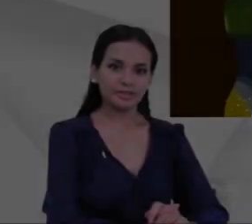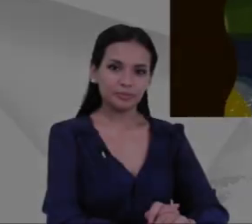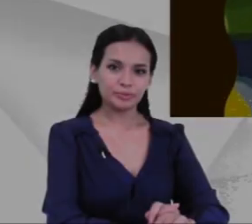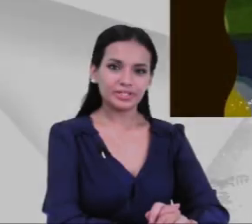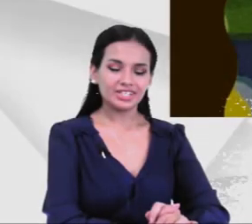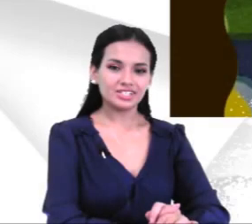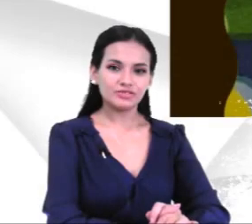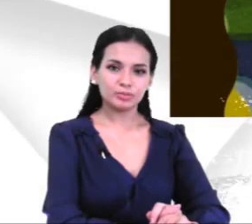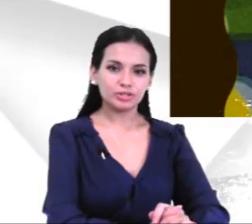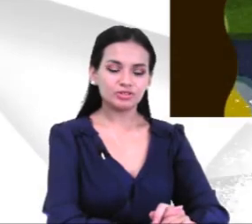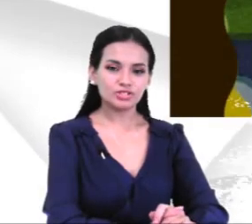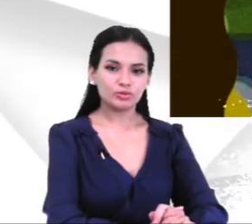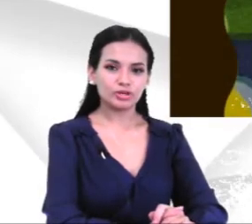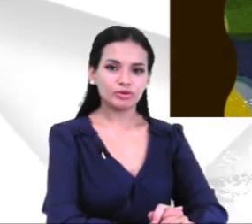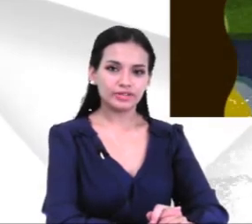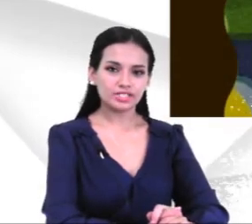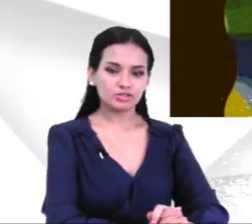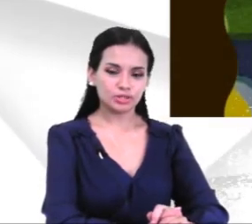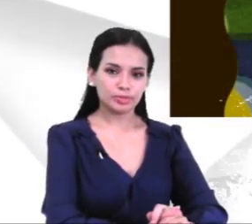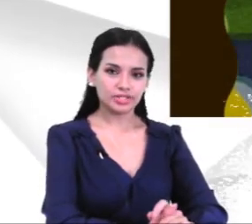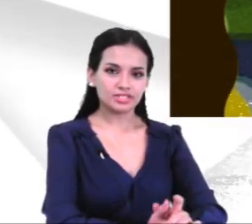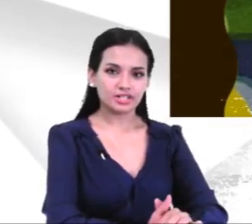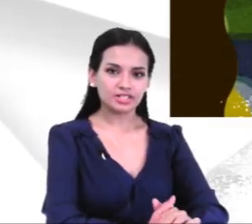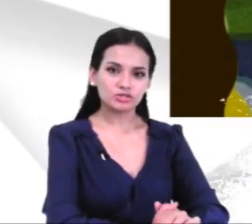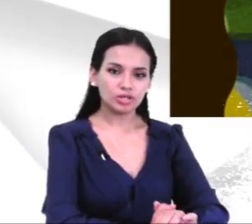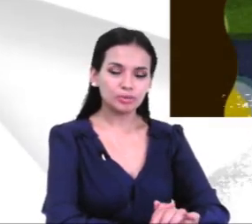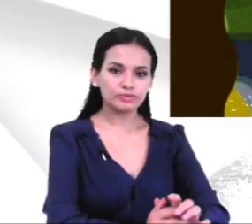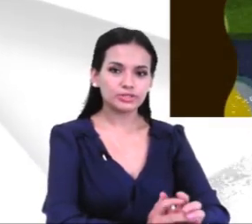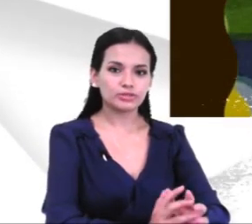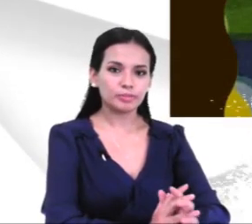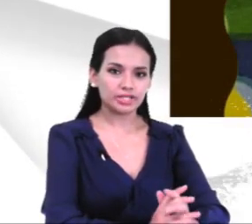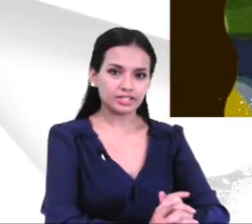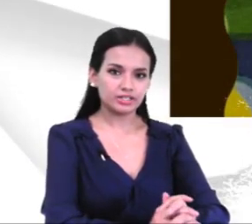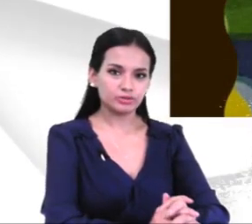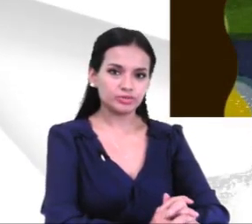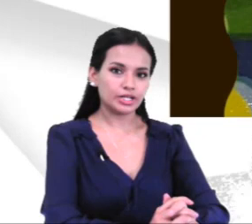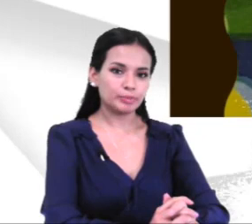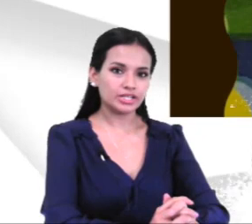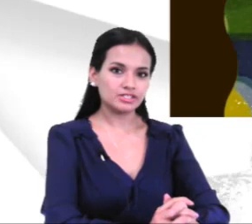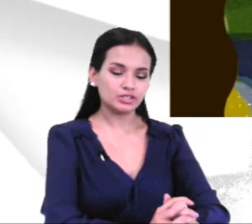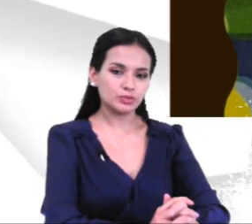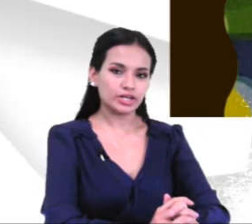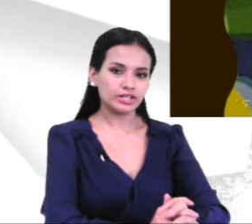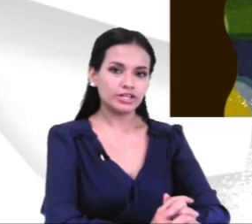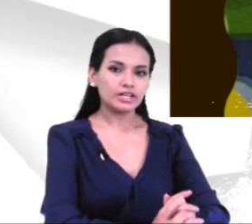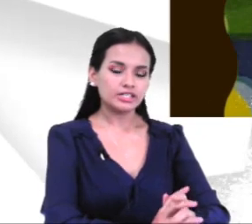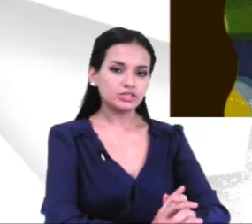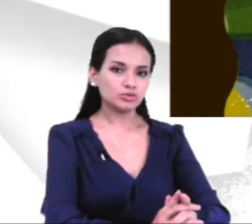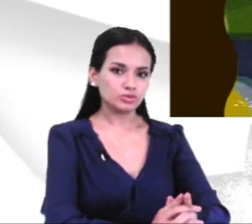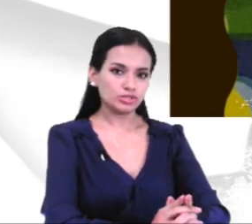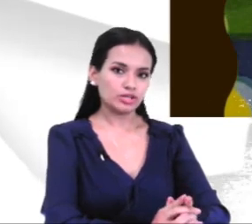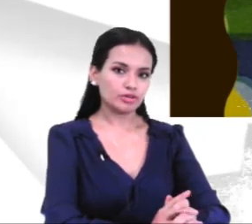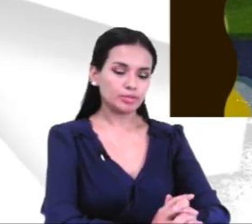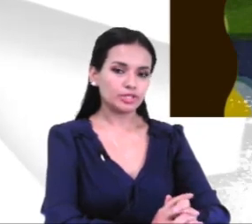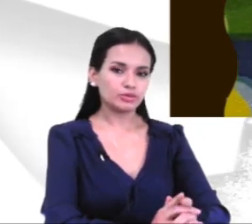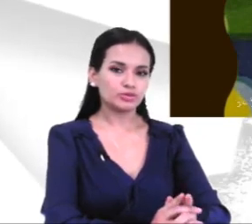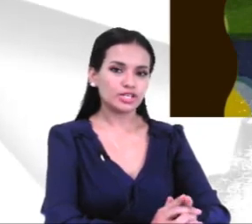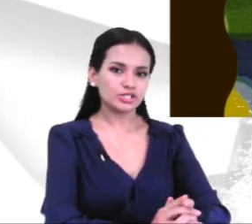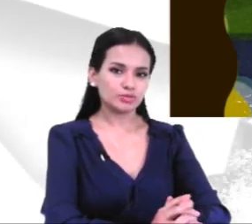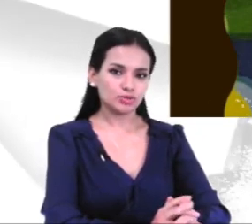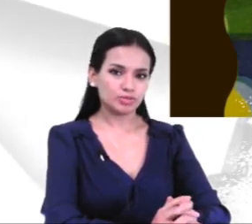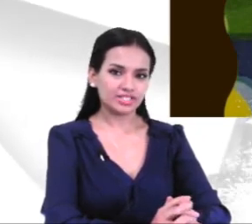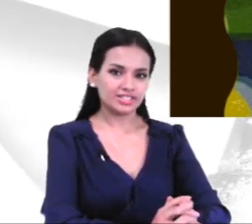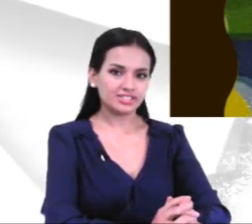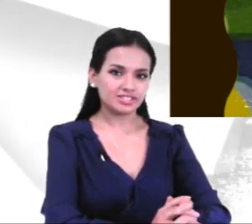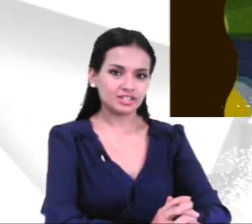hola bienvenidas y bienvenidos a una nueva sesión de aprendizaje soy la profesora marta girón de la esperanza intibucá y es un gusto estar nuevamente con